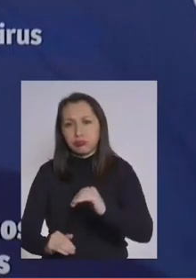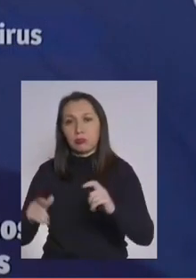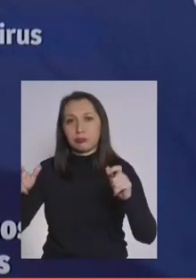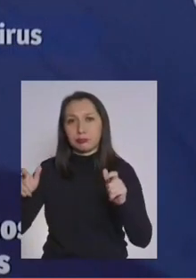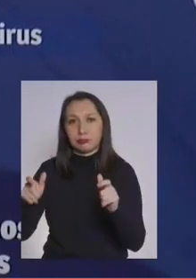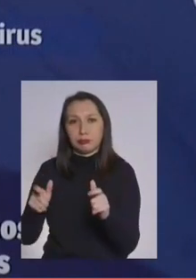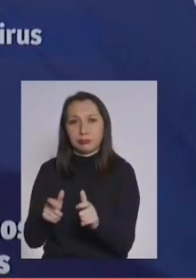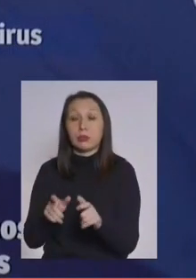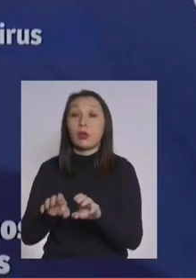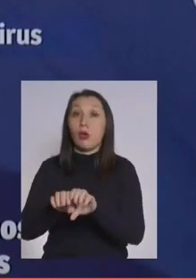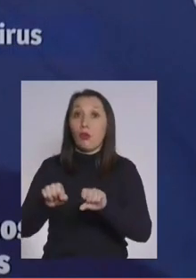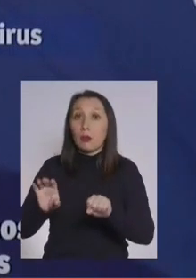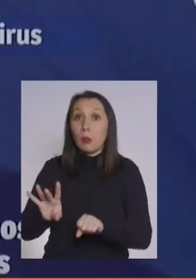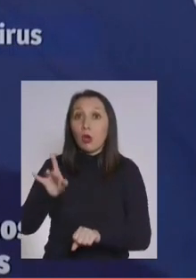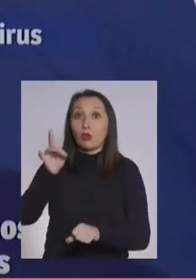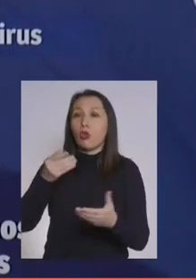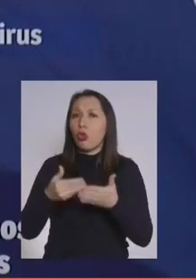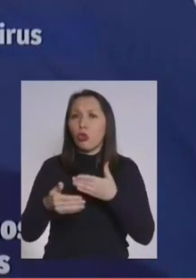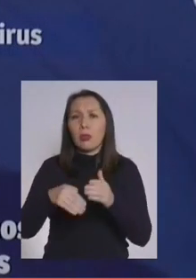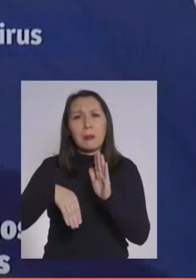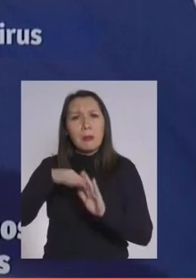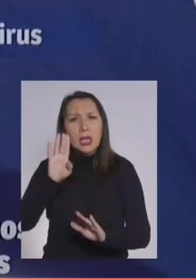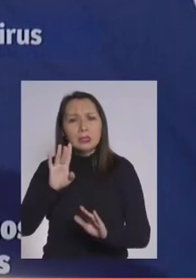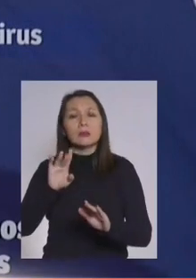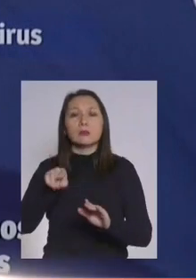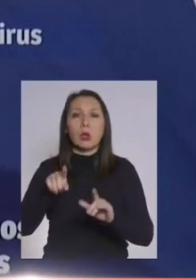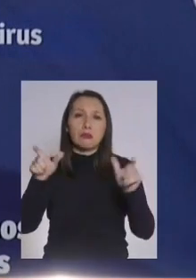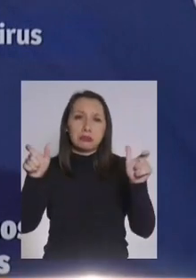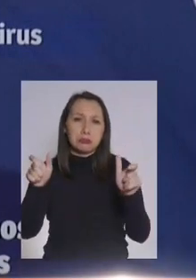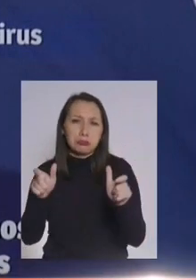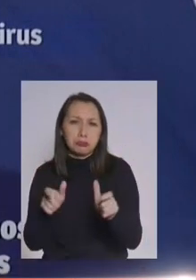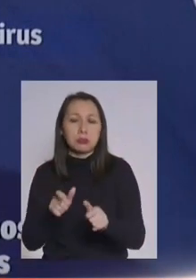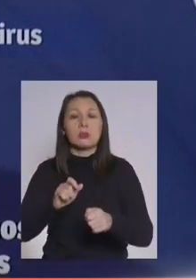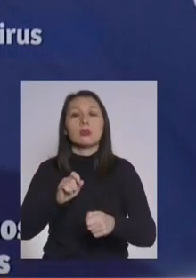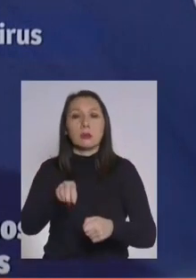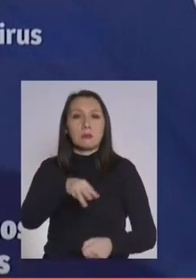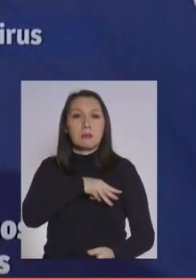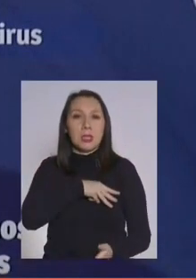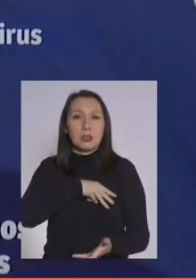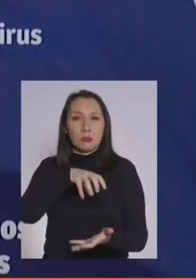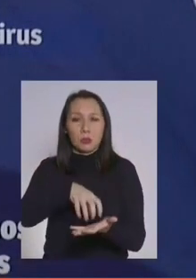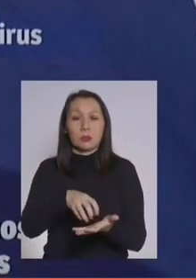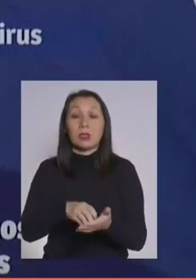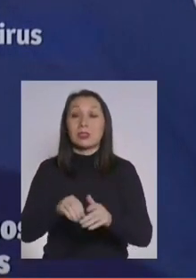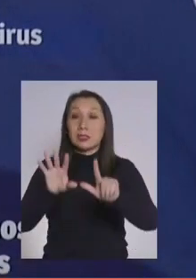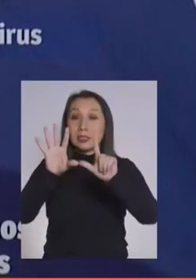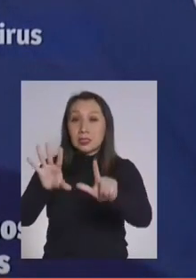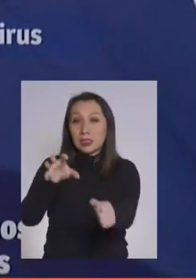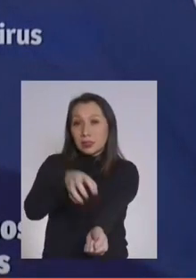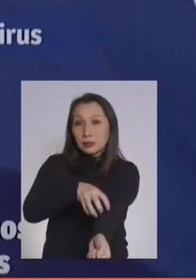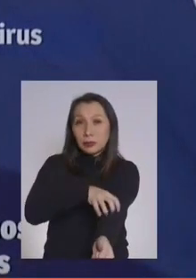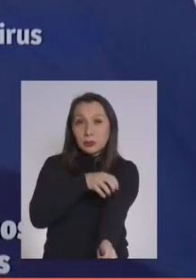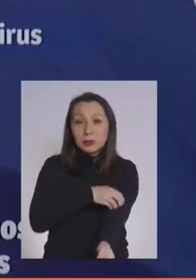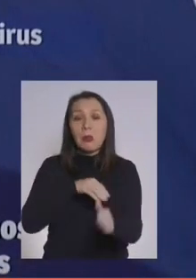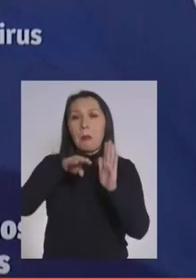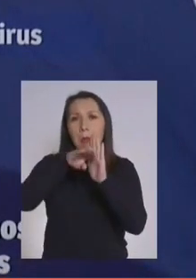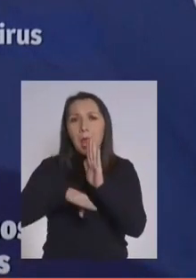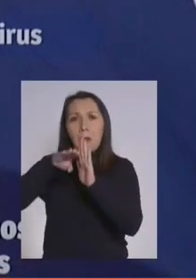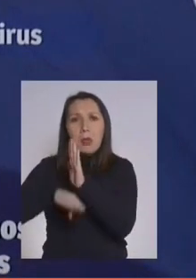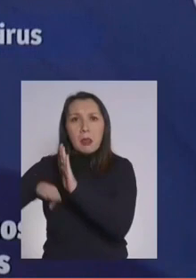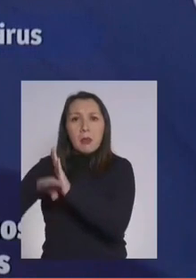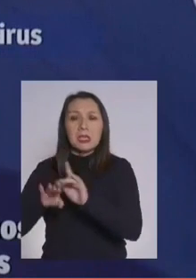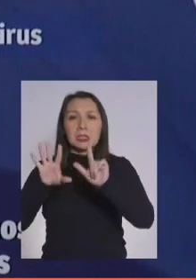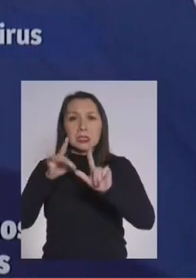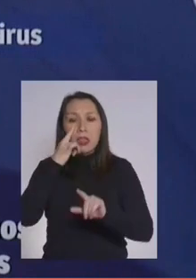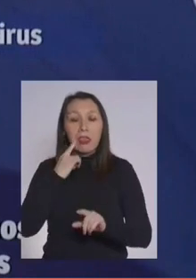se da sobre todo en la región metropolitana siete regiones disminuyeron sus nuevos casos en siete días